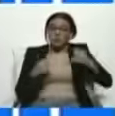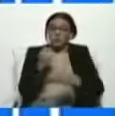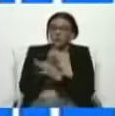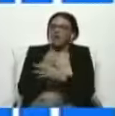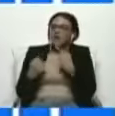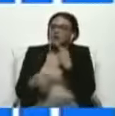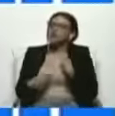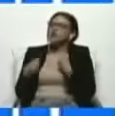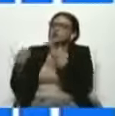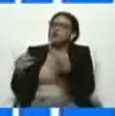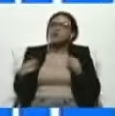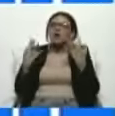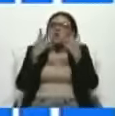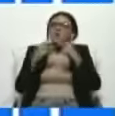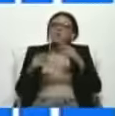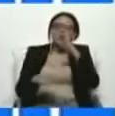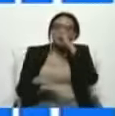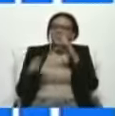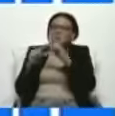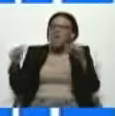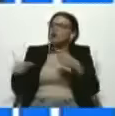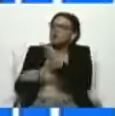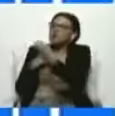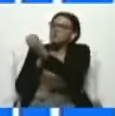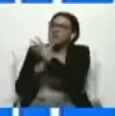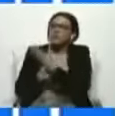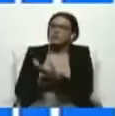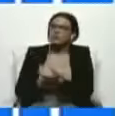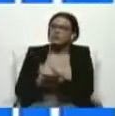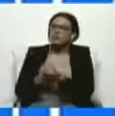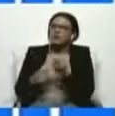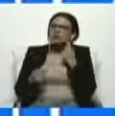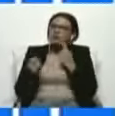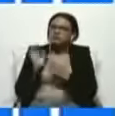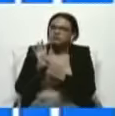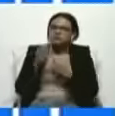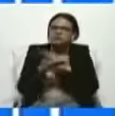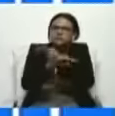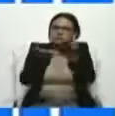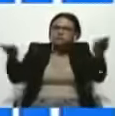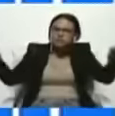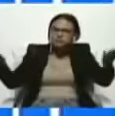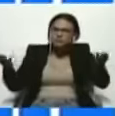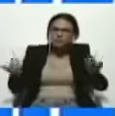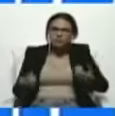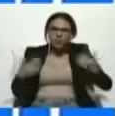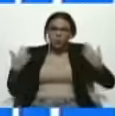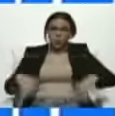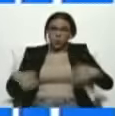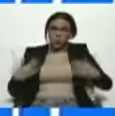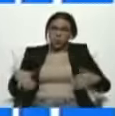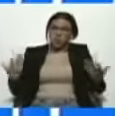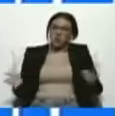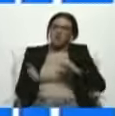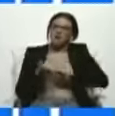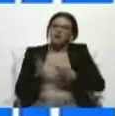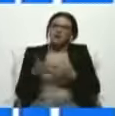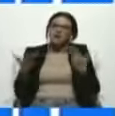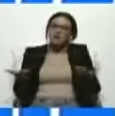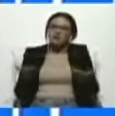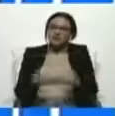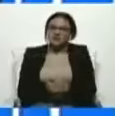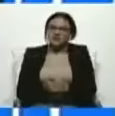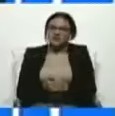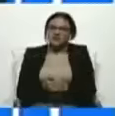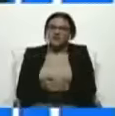personal. Eso es un delito en sí misma. Si es verdad que los gringos respetan su sistema de